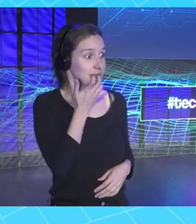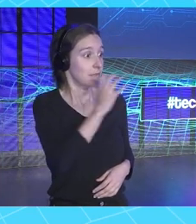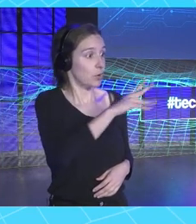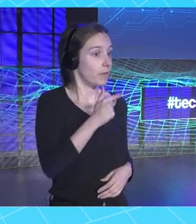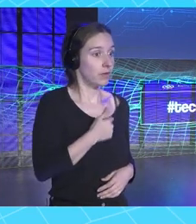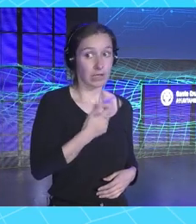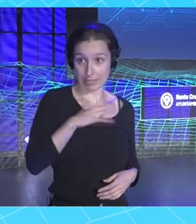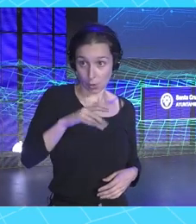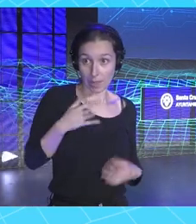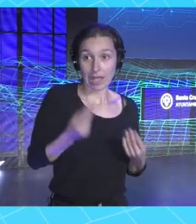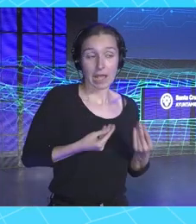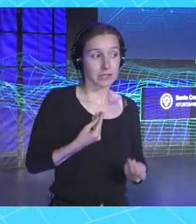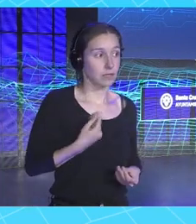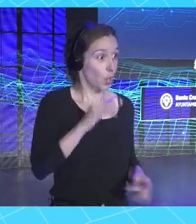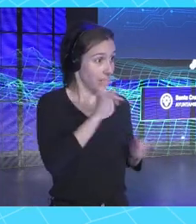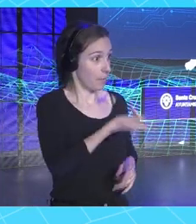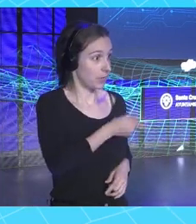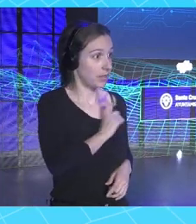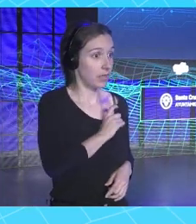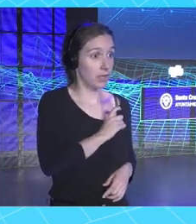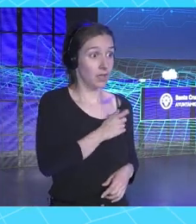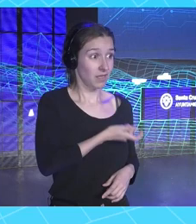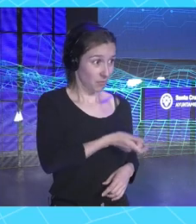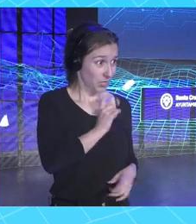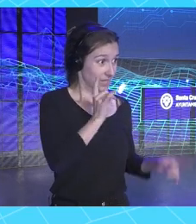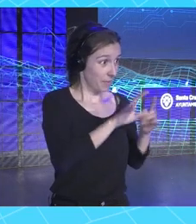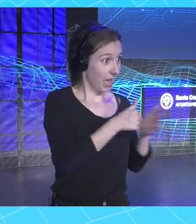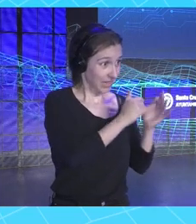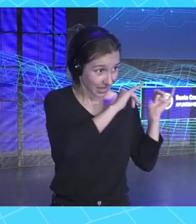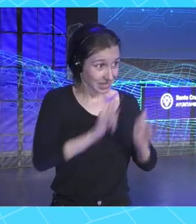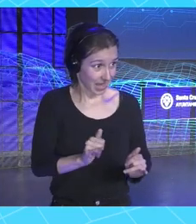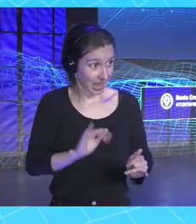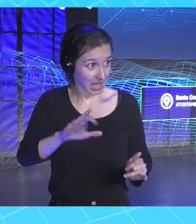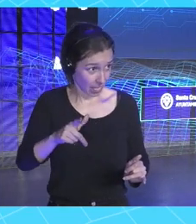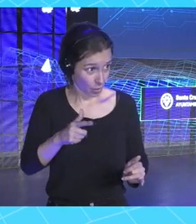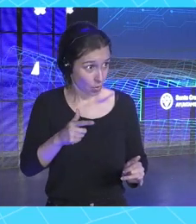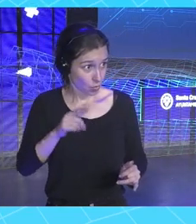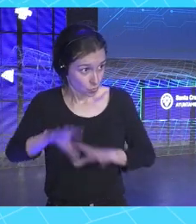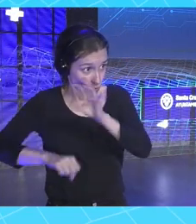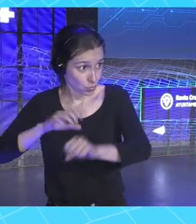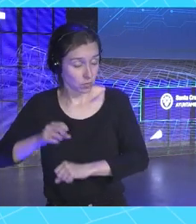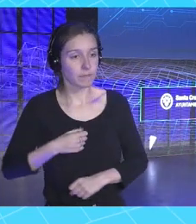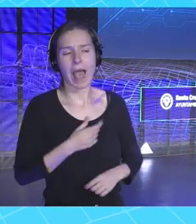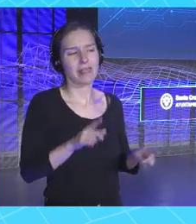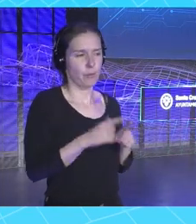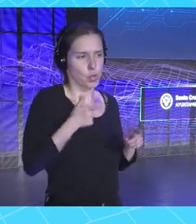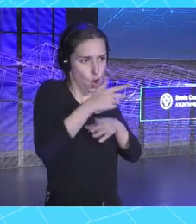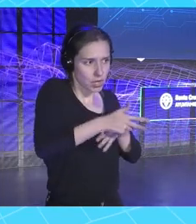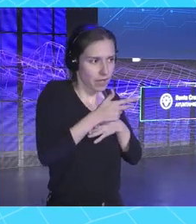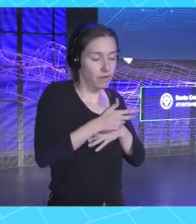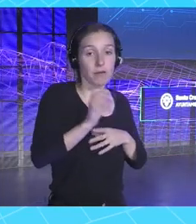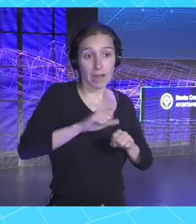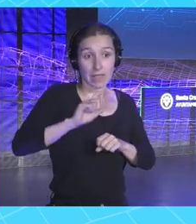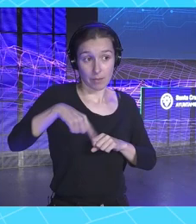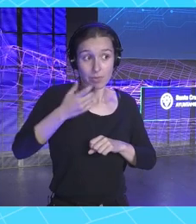digo qué vas a hacer no Llamar a la policía y entregamos a la policía que es que el ladrón no ha cogido lo que ha querido y se ha ido buena pero yo estoy grabando todo el rato lo que pasa Ya Bueno